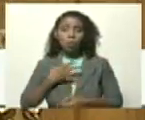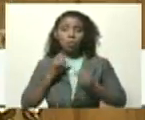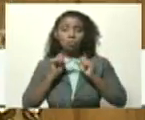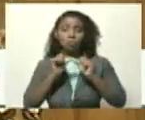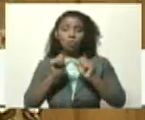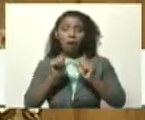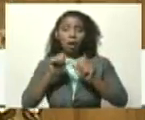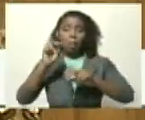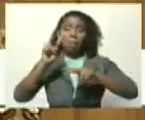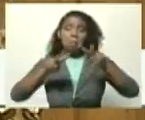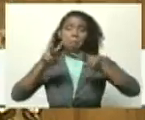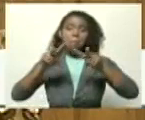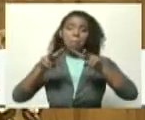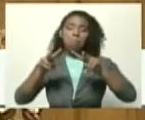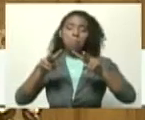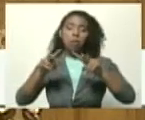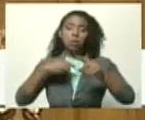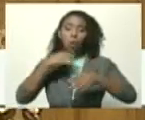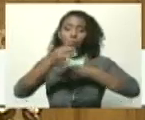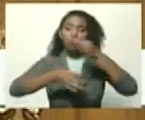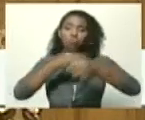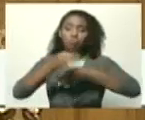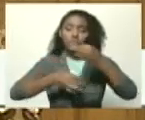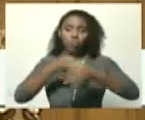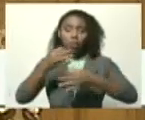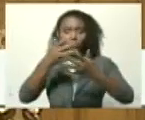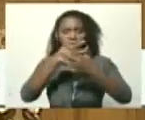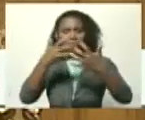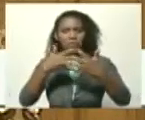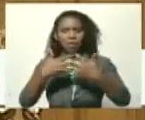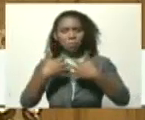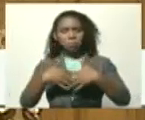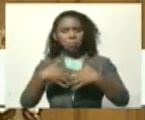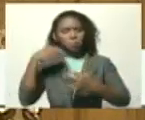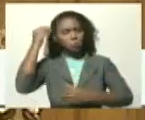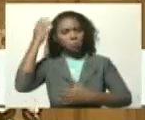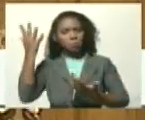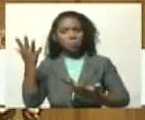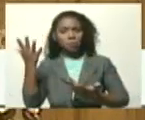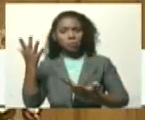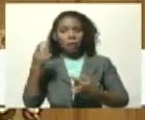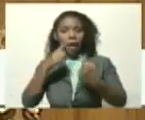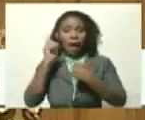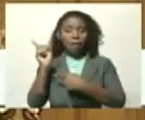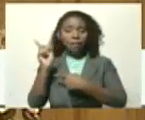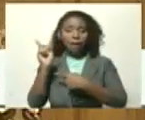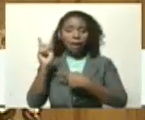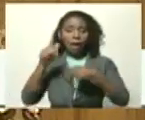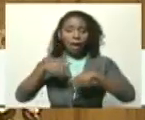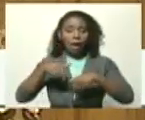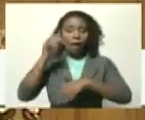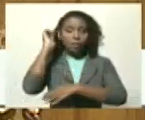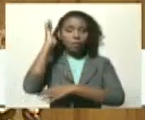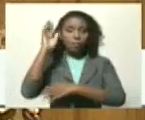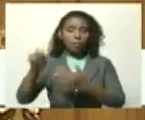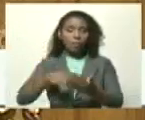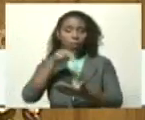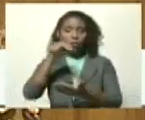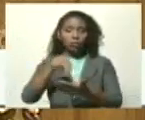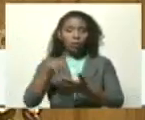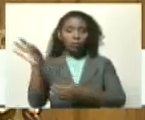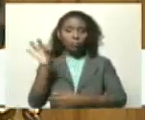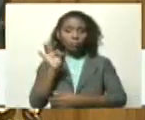explayando en un análisis de la barbarie. Esta Asamblea Nacional